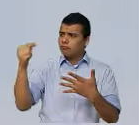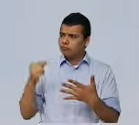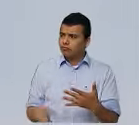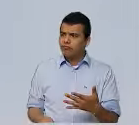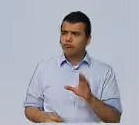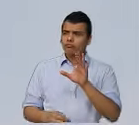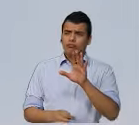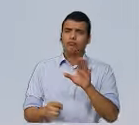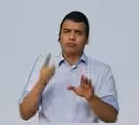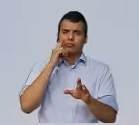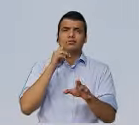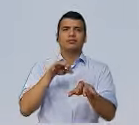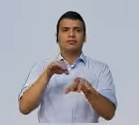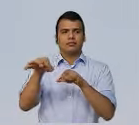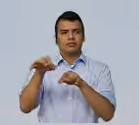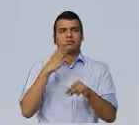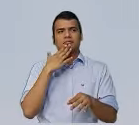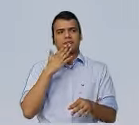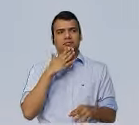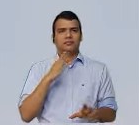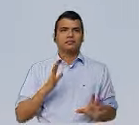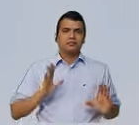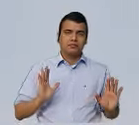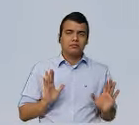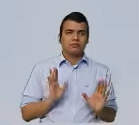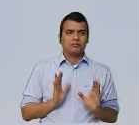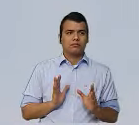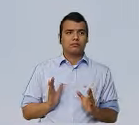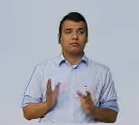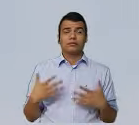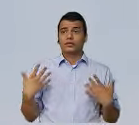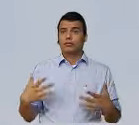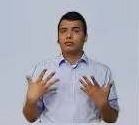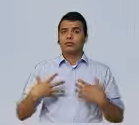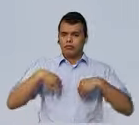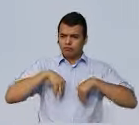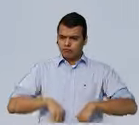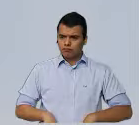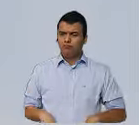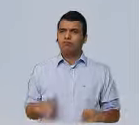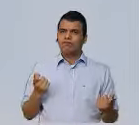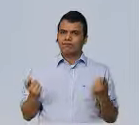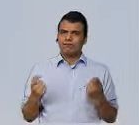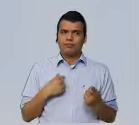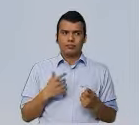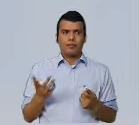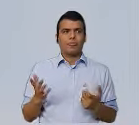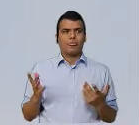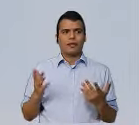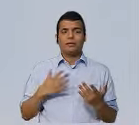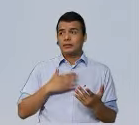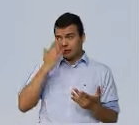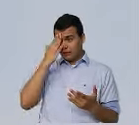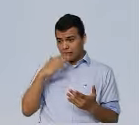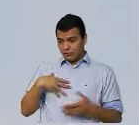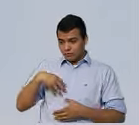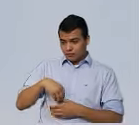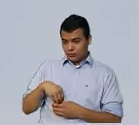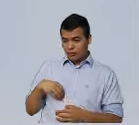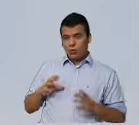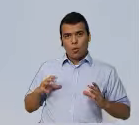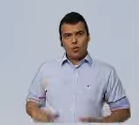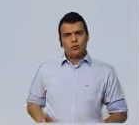todos mencionamos, bueno, bonito, barato. Uh-huh. Es un gran sensibilizador de la insulina porque permite aprovechar esa insulina que está produciendo